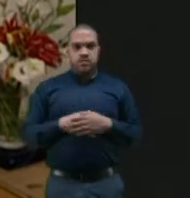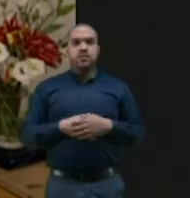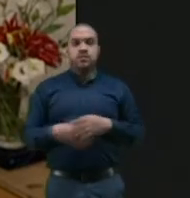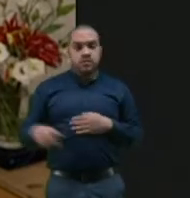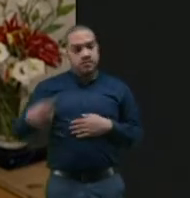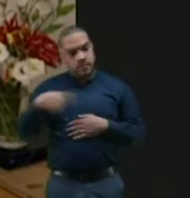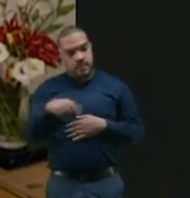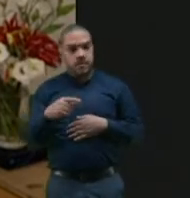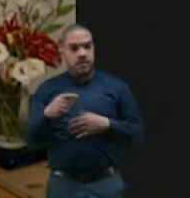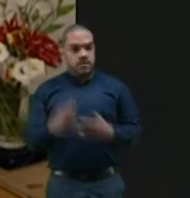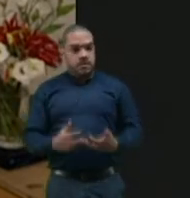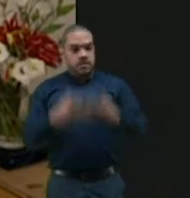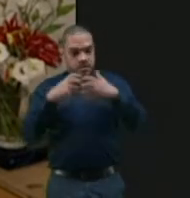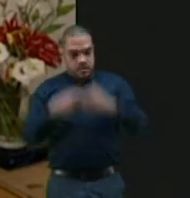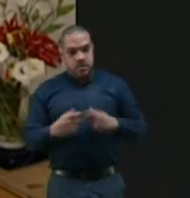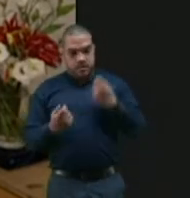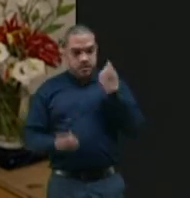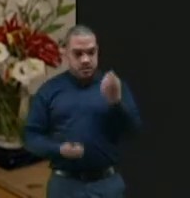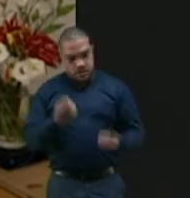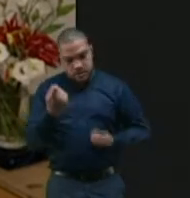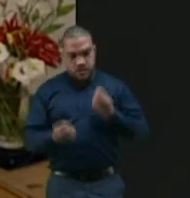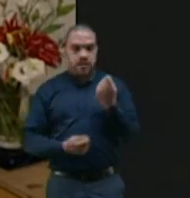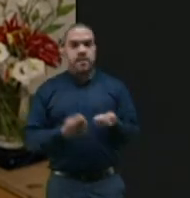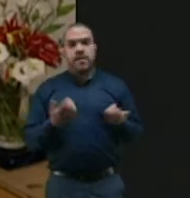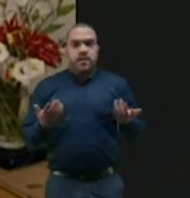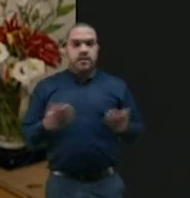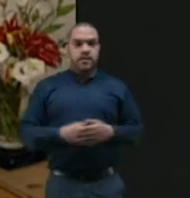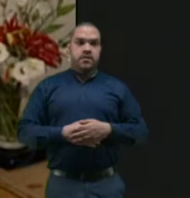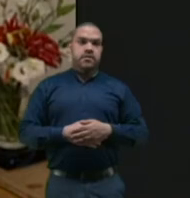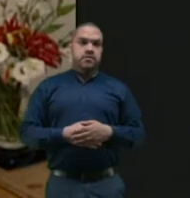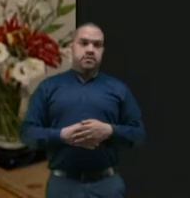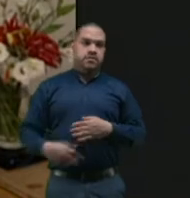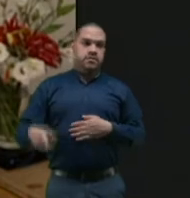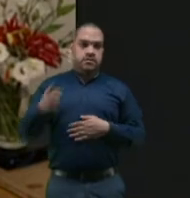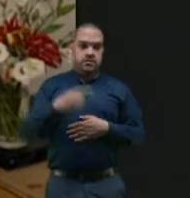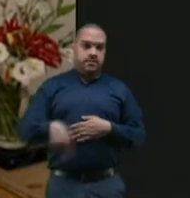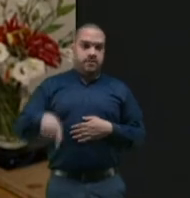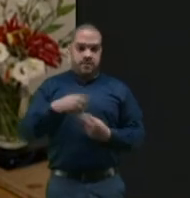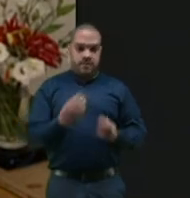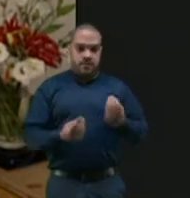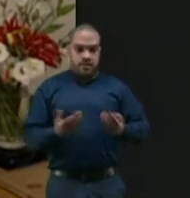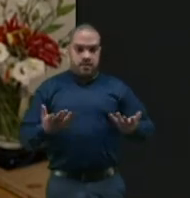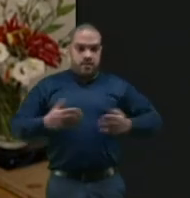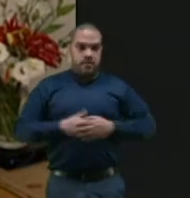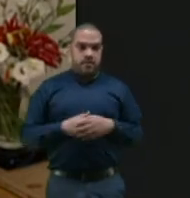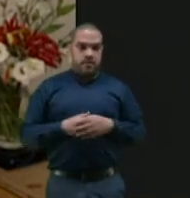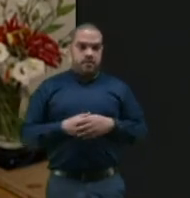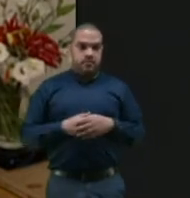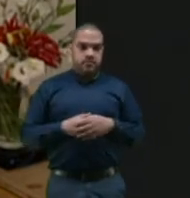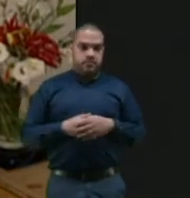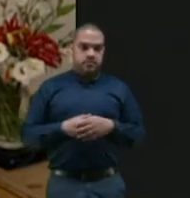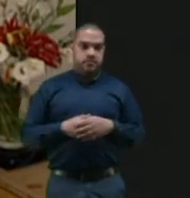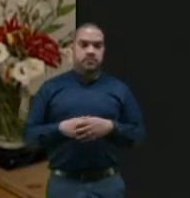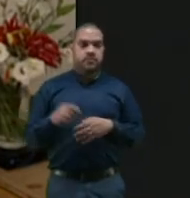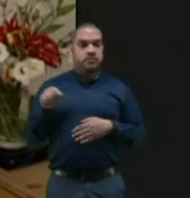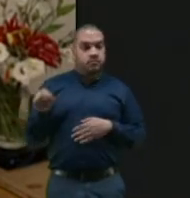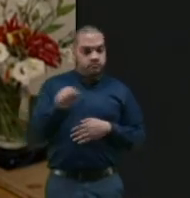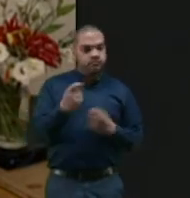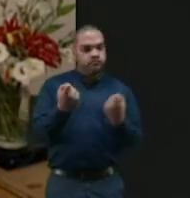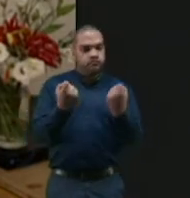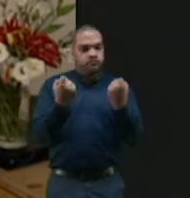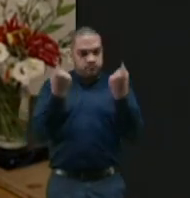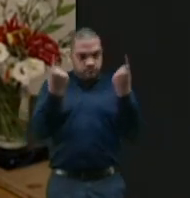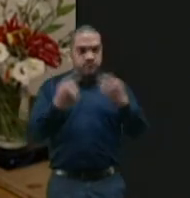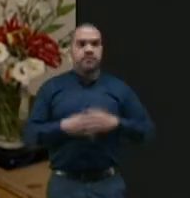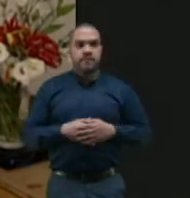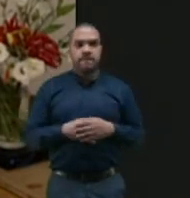crear valores, en crear algo que las personas están utilizando, en algo que los clientes utilicen. Y una vez que ustedes entiendan esto,